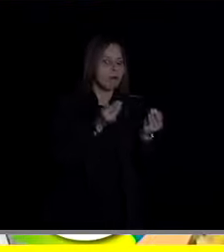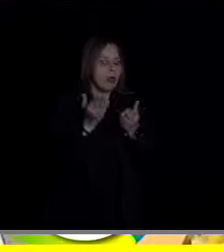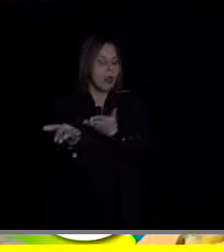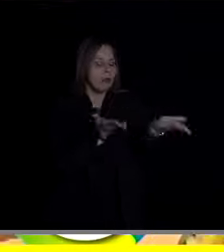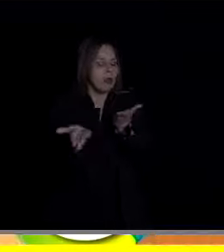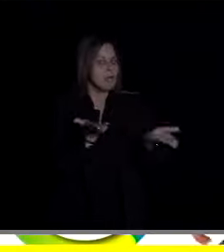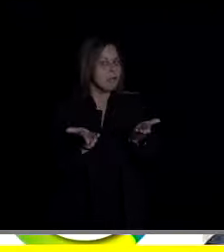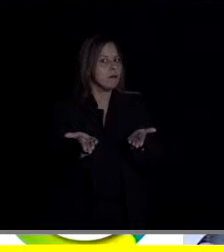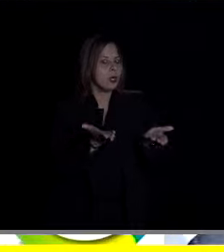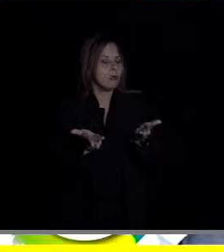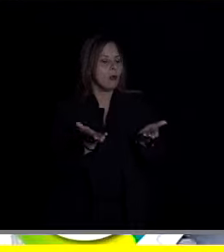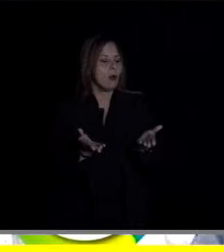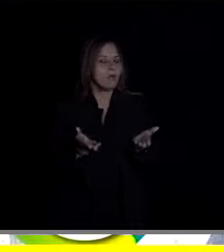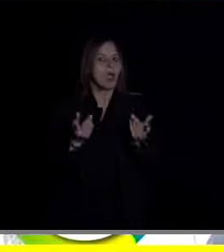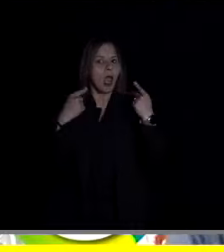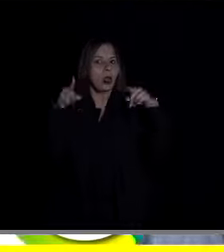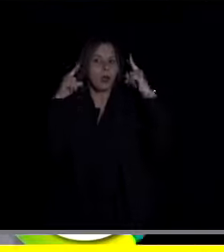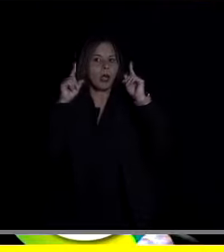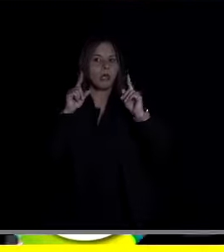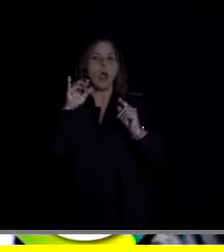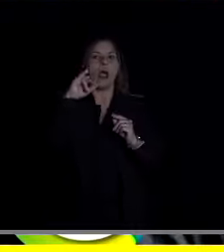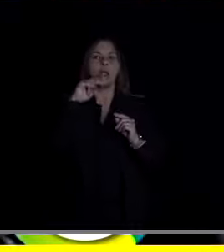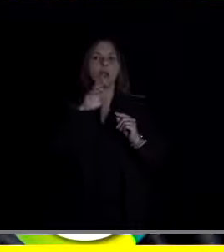servicios y logrando inocular aproximadamente a